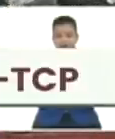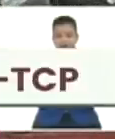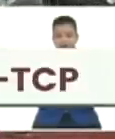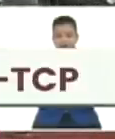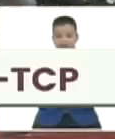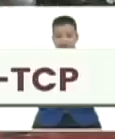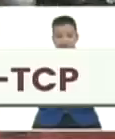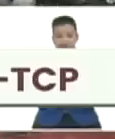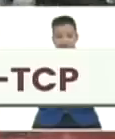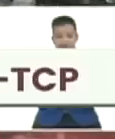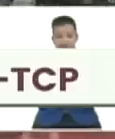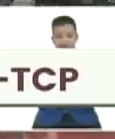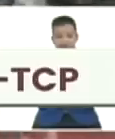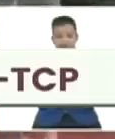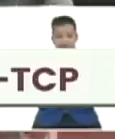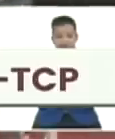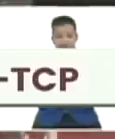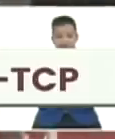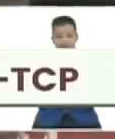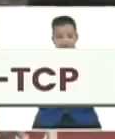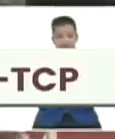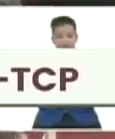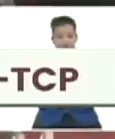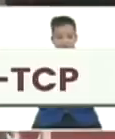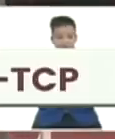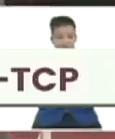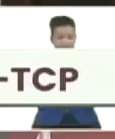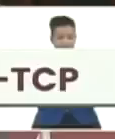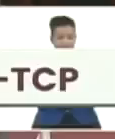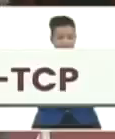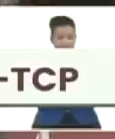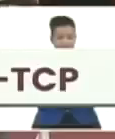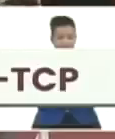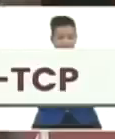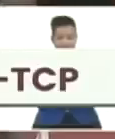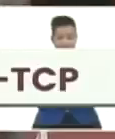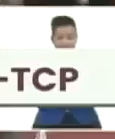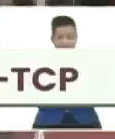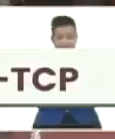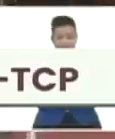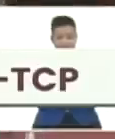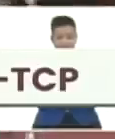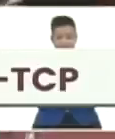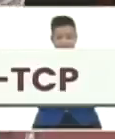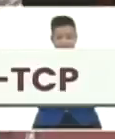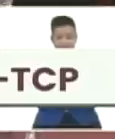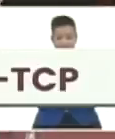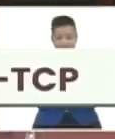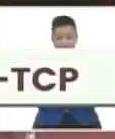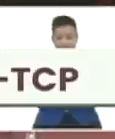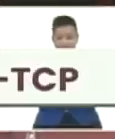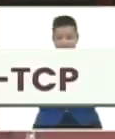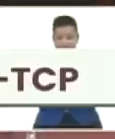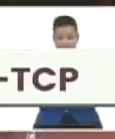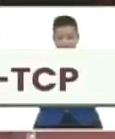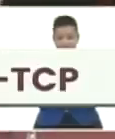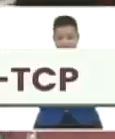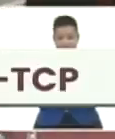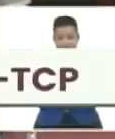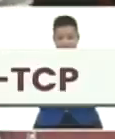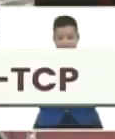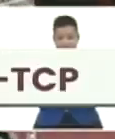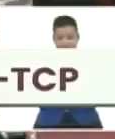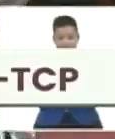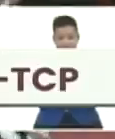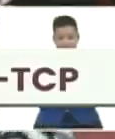por la América Unida. Mira, que lo escuchan ahí arriba. Vamos. Sí. Somos la tierra, somos